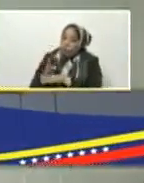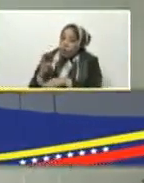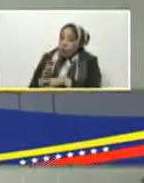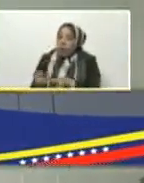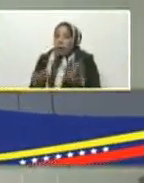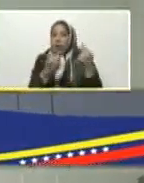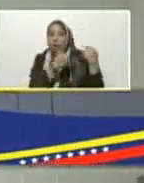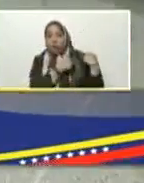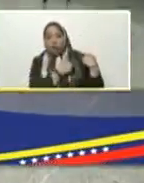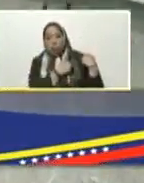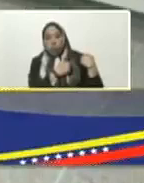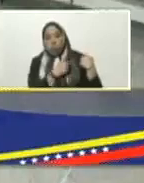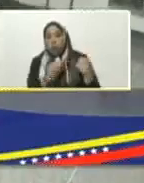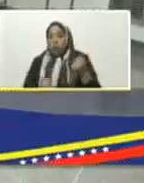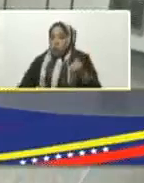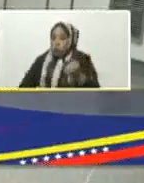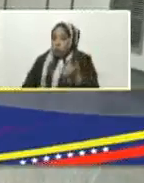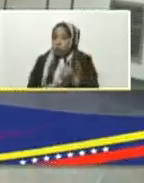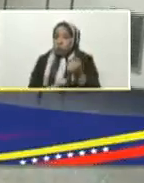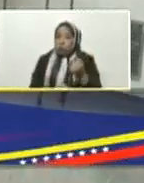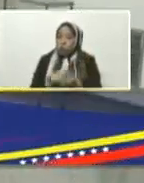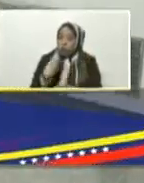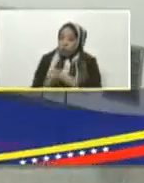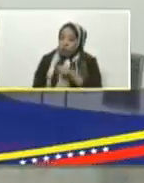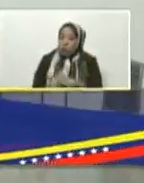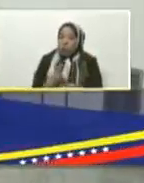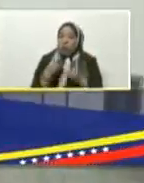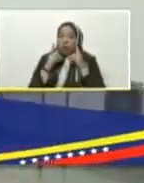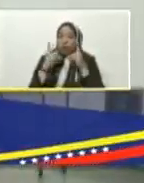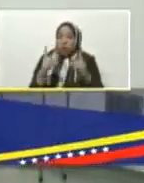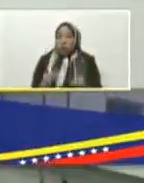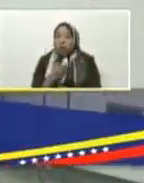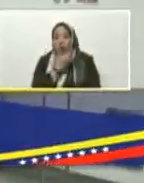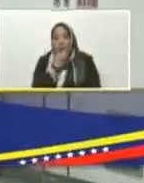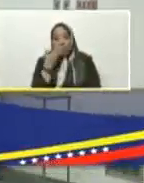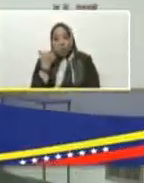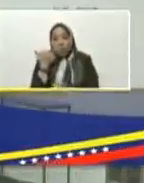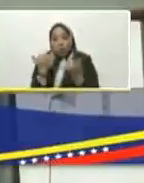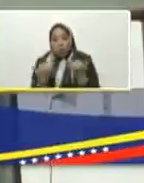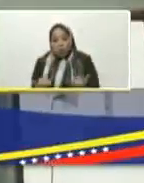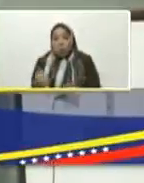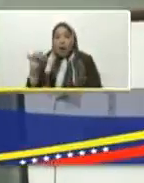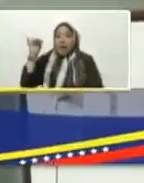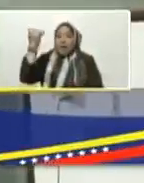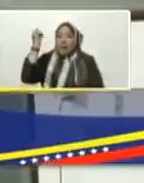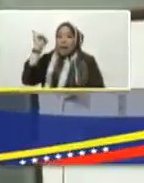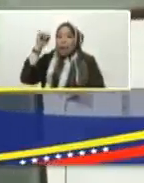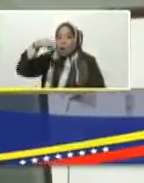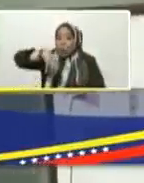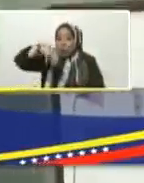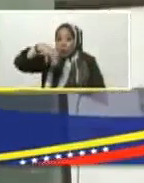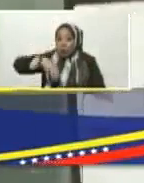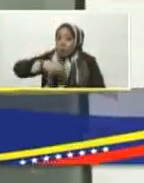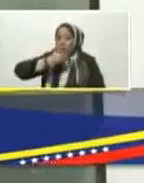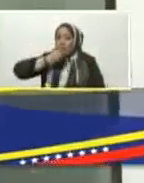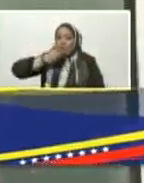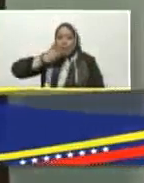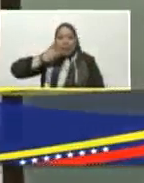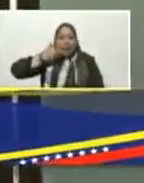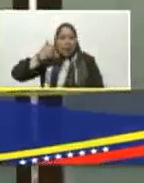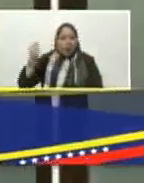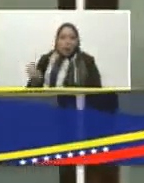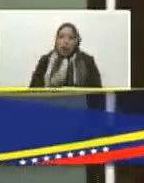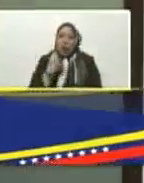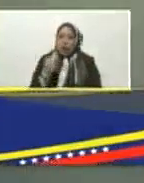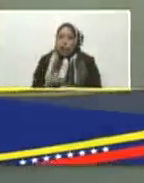con este extraordinario equipo, que debemos decir es uno de los mejores equipos que tenemos en el estado de Yaracuy, con una extraordinaria mística de